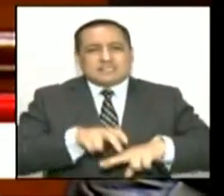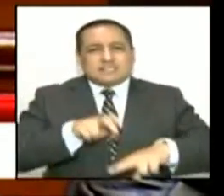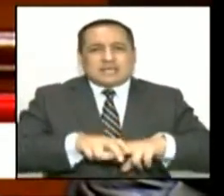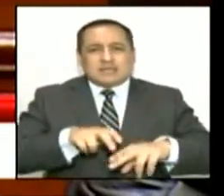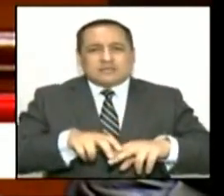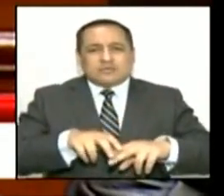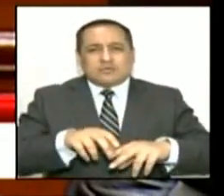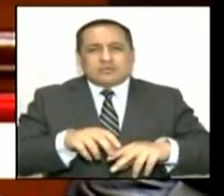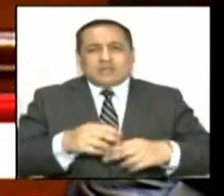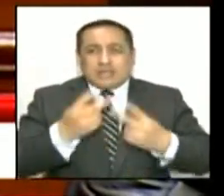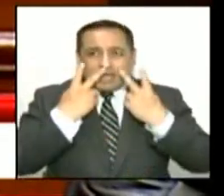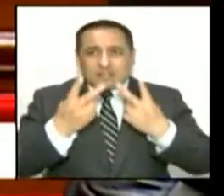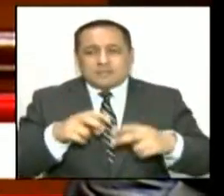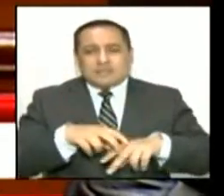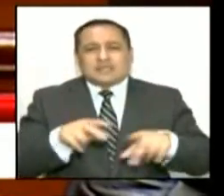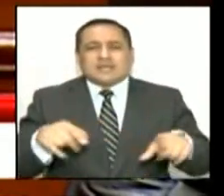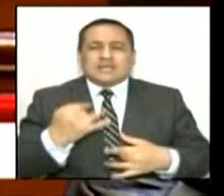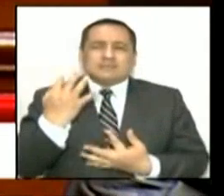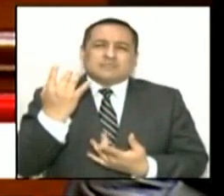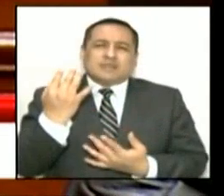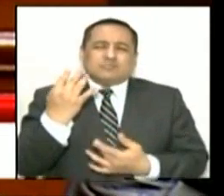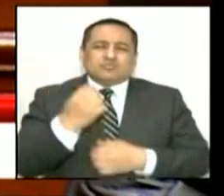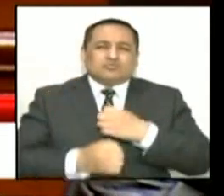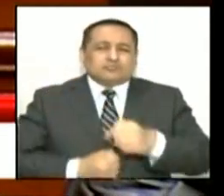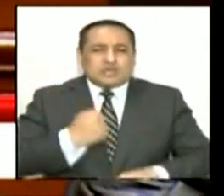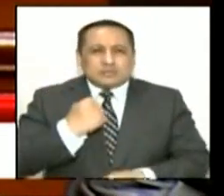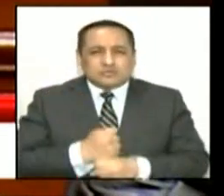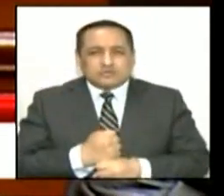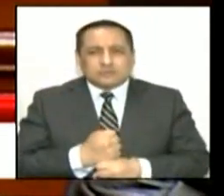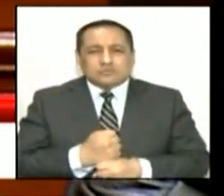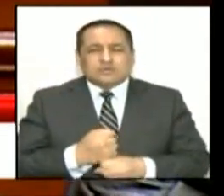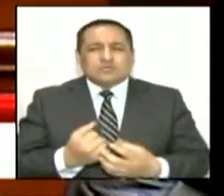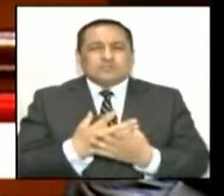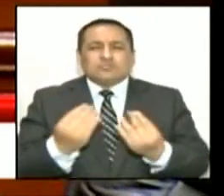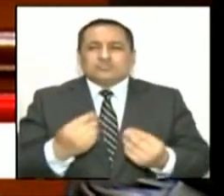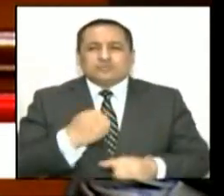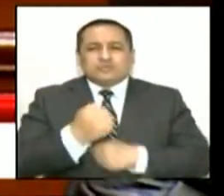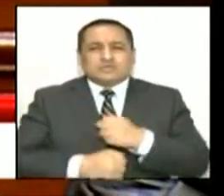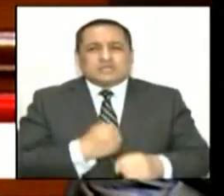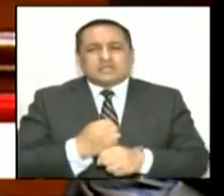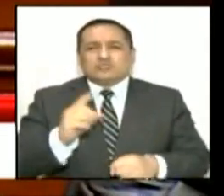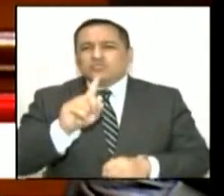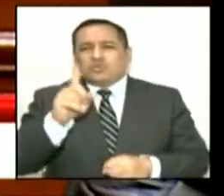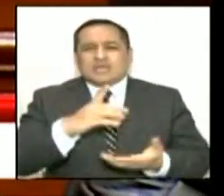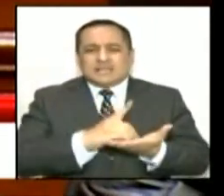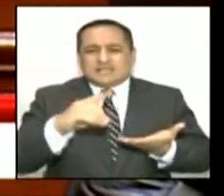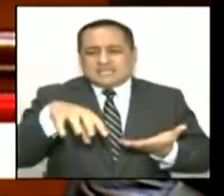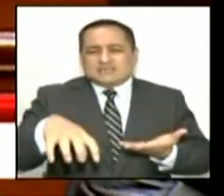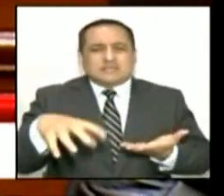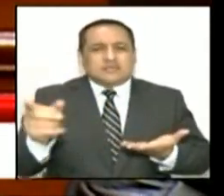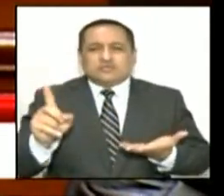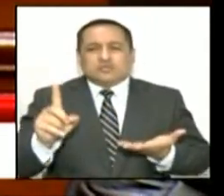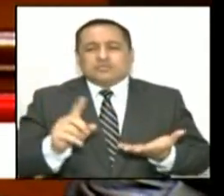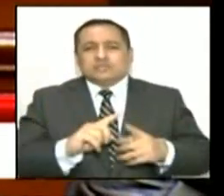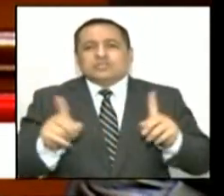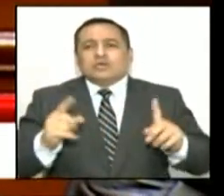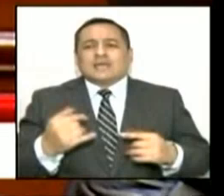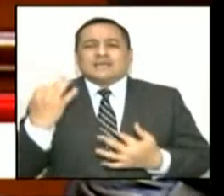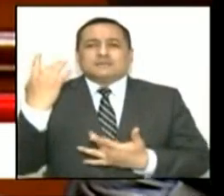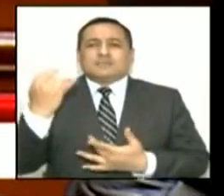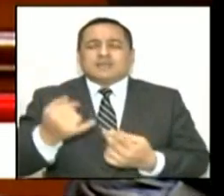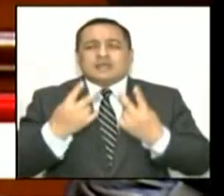galería, que esperaron por muchos años, no tanto el distrito, lo que esperaban era